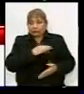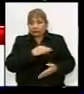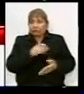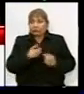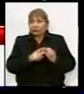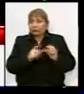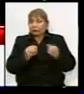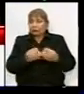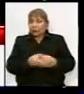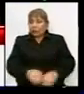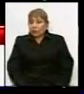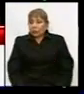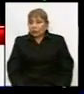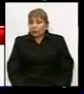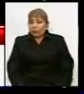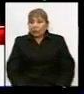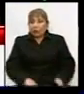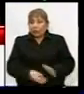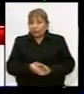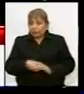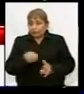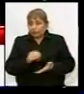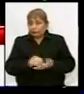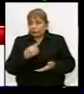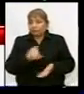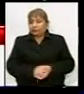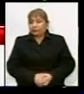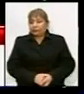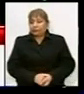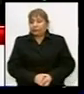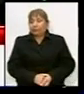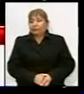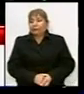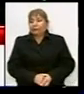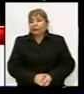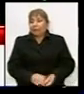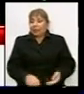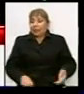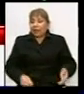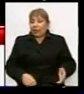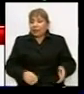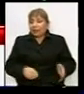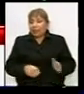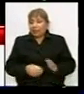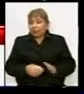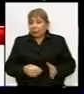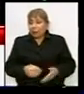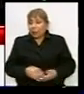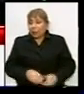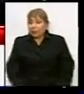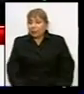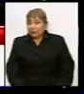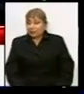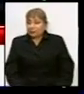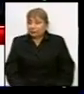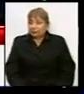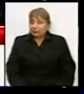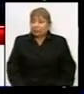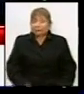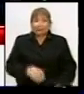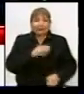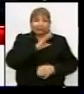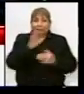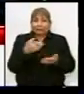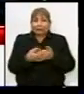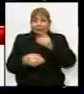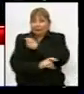parlamento no tenemos ni un 30 por ciento de mujeres dentro de ese parlamento tenemos sólo una gobernadora en todo el país